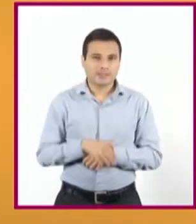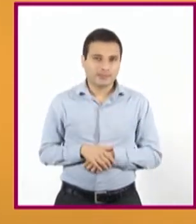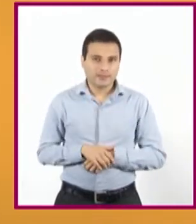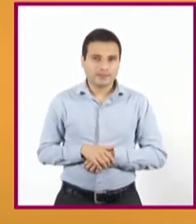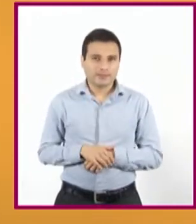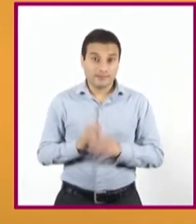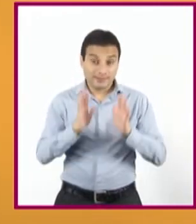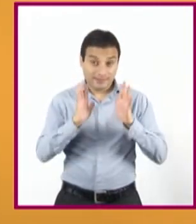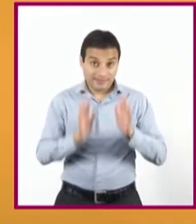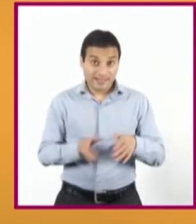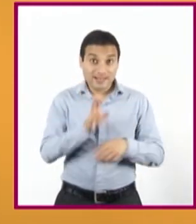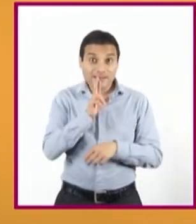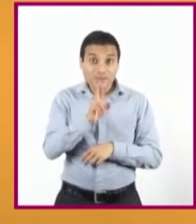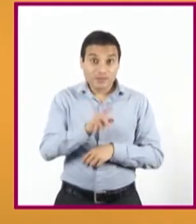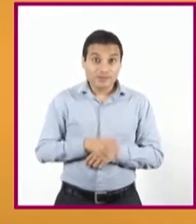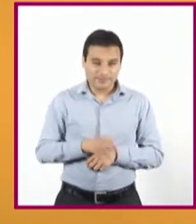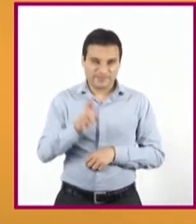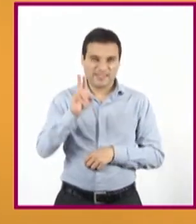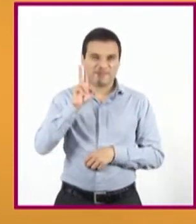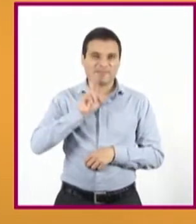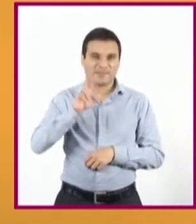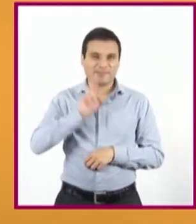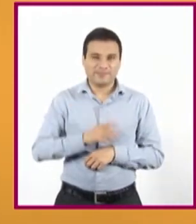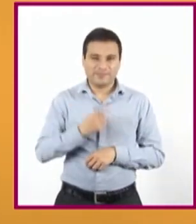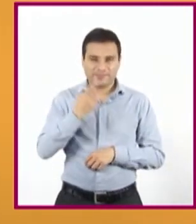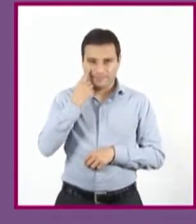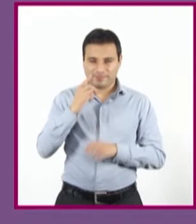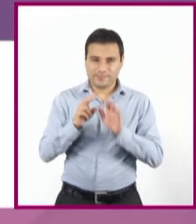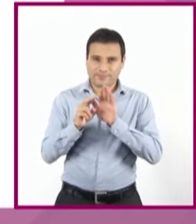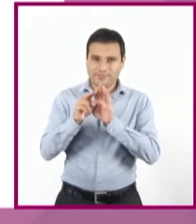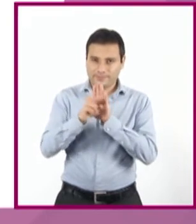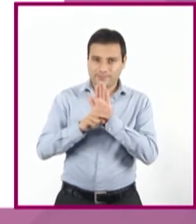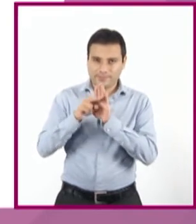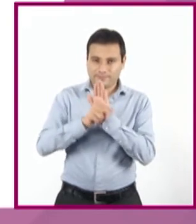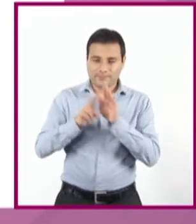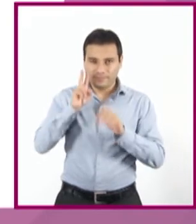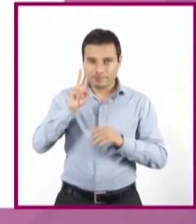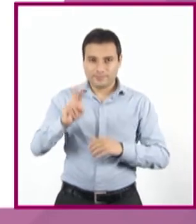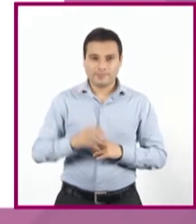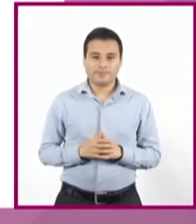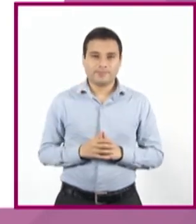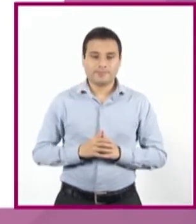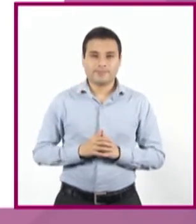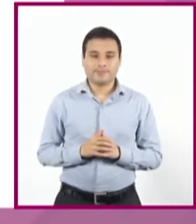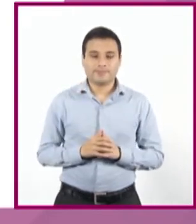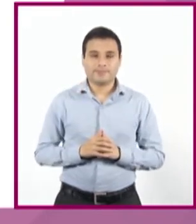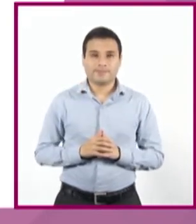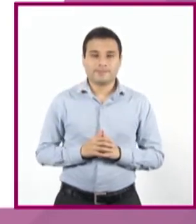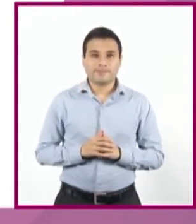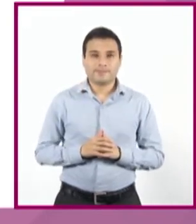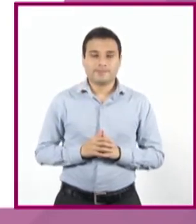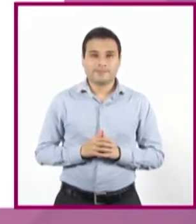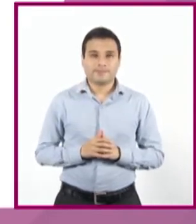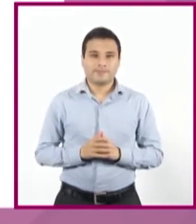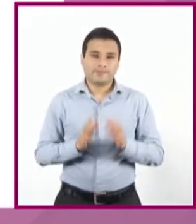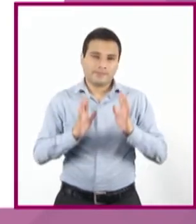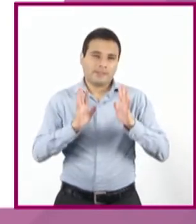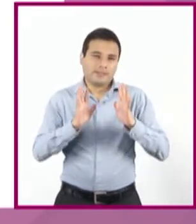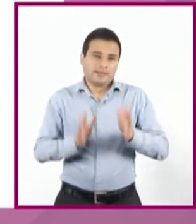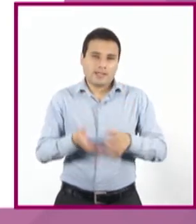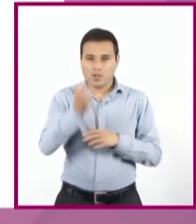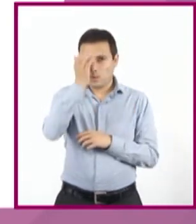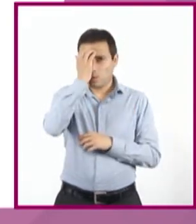obtuvieron? Ayudémonos del siguiente audiovisual. Debido a que ya sabemos que nuestra